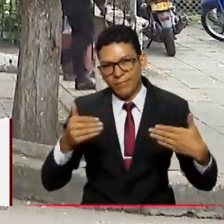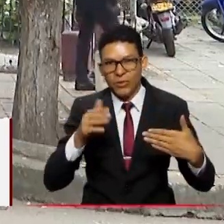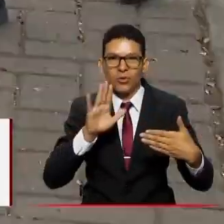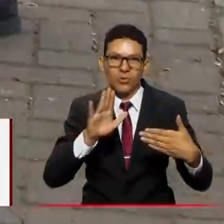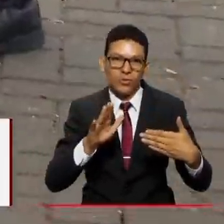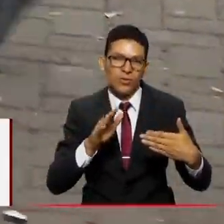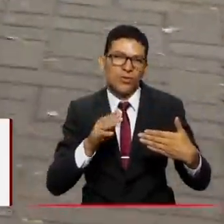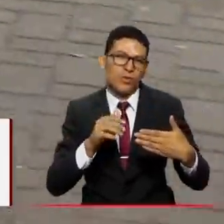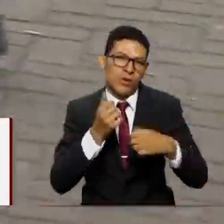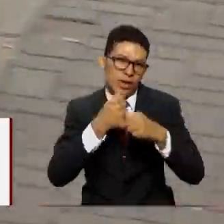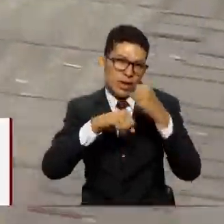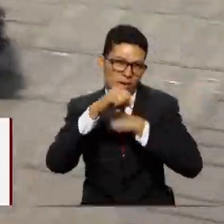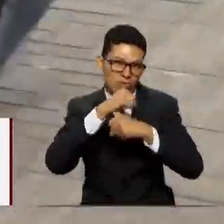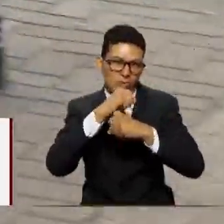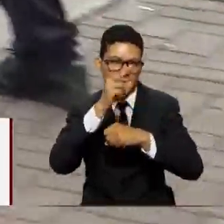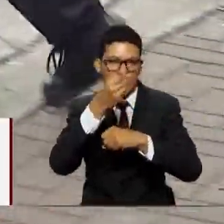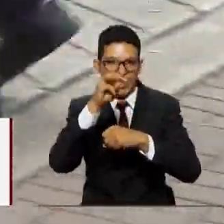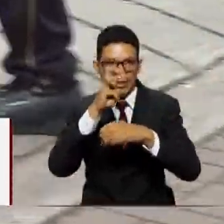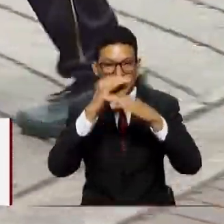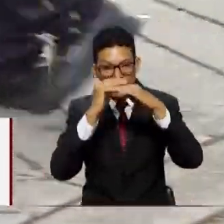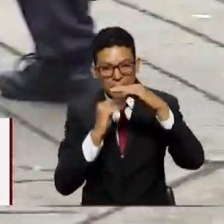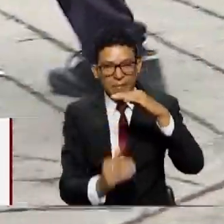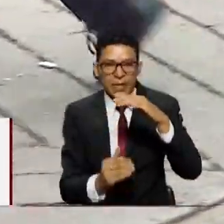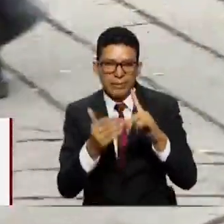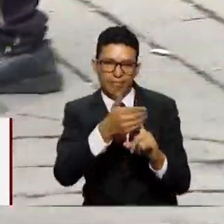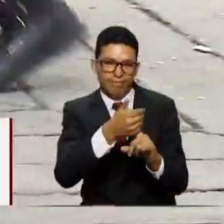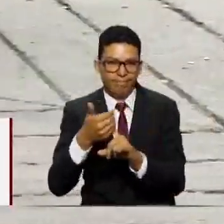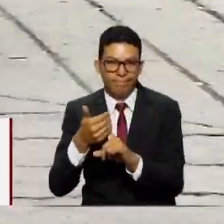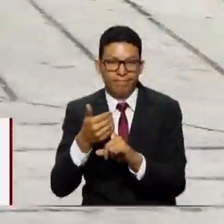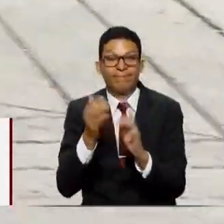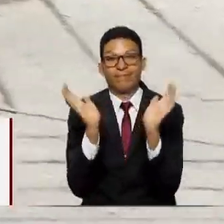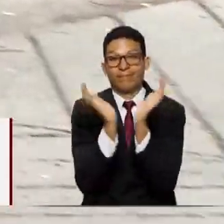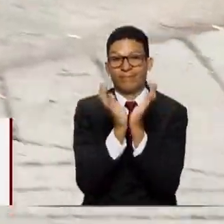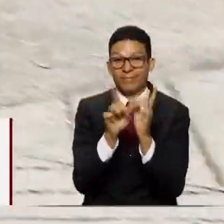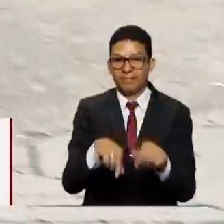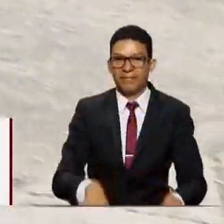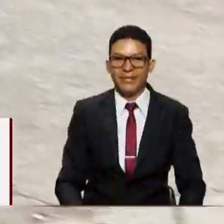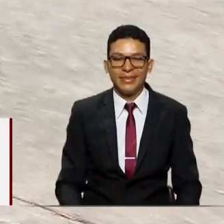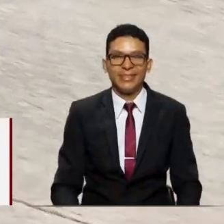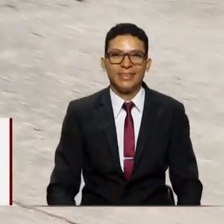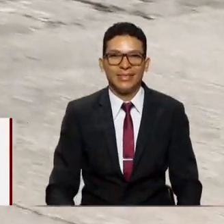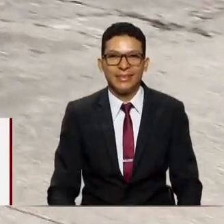encuentro también participó el Instituto Colombiano de Bienestar Familiar.